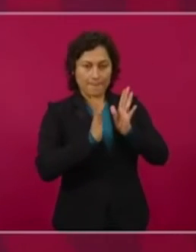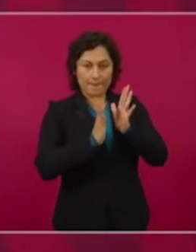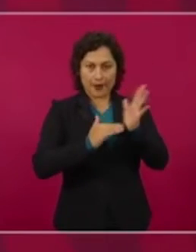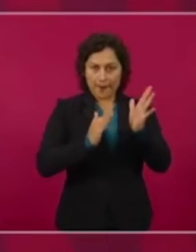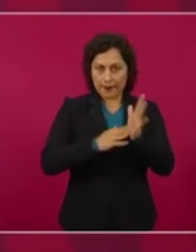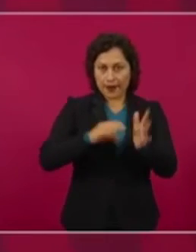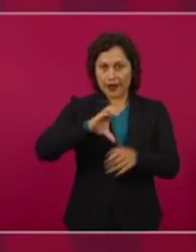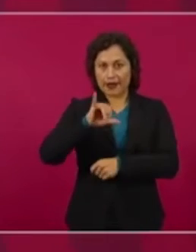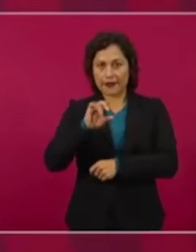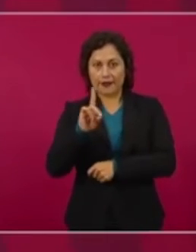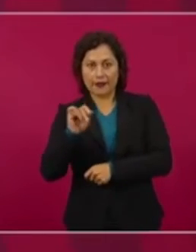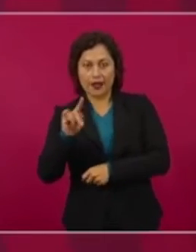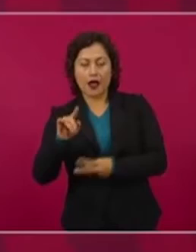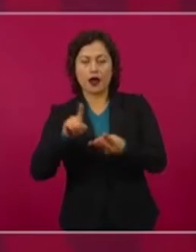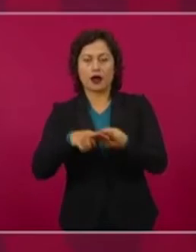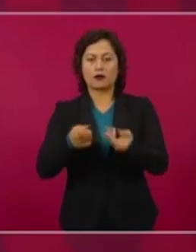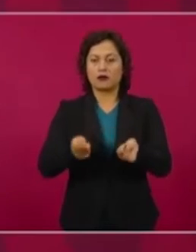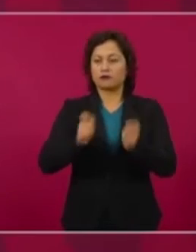posesionarios,